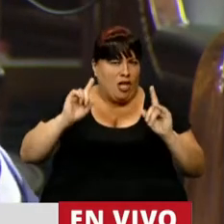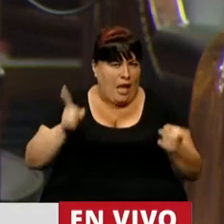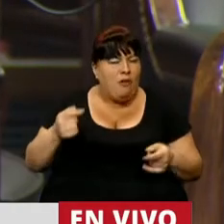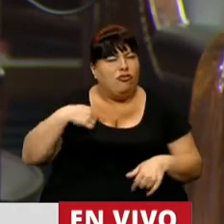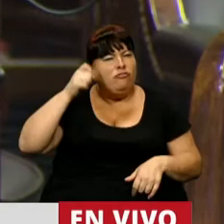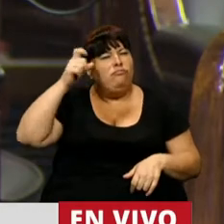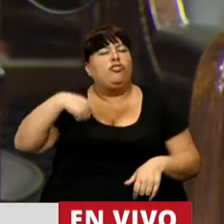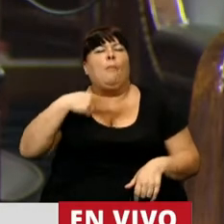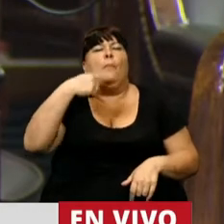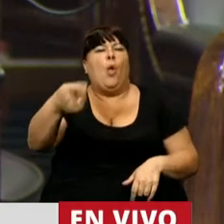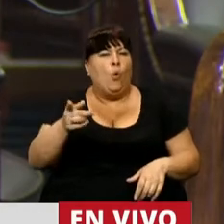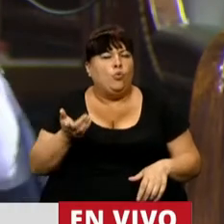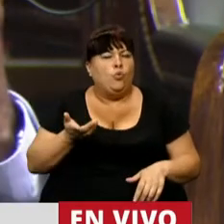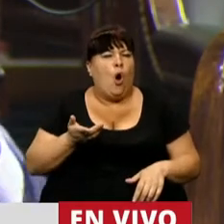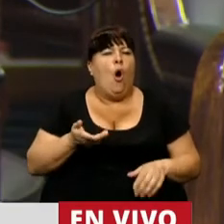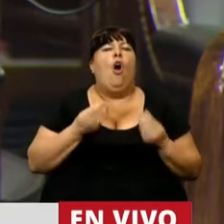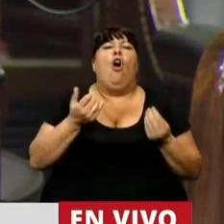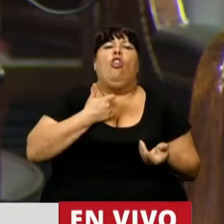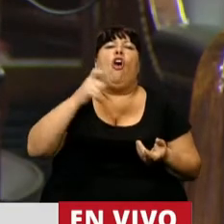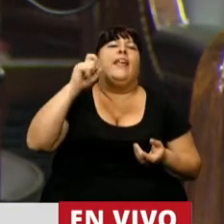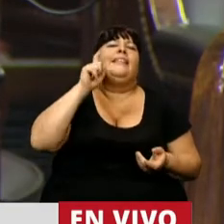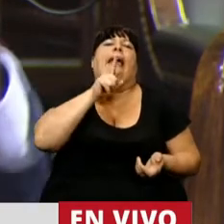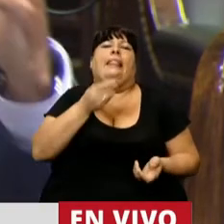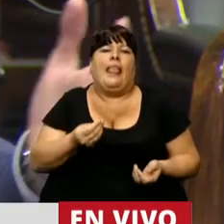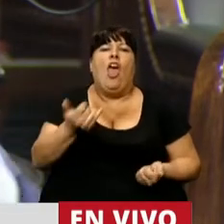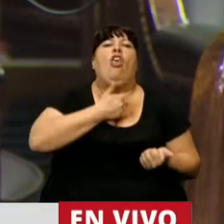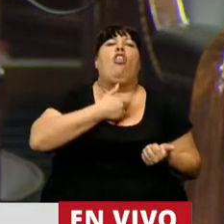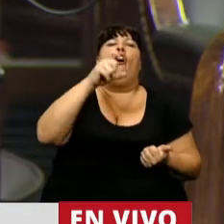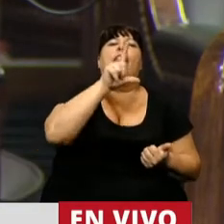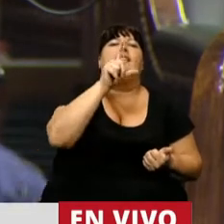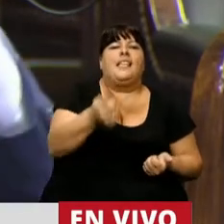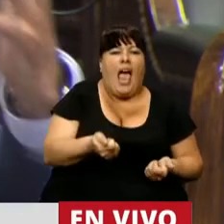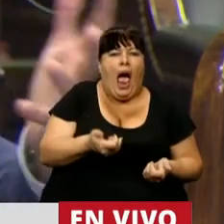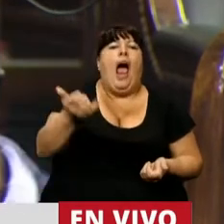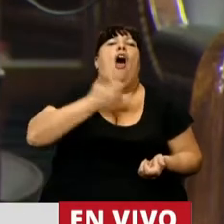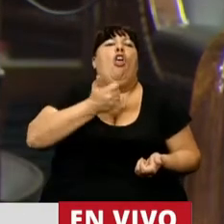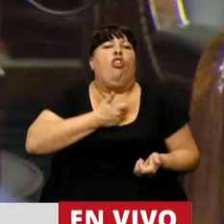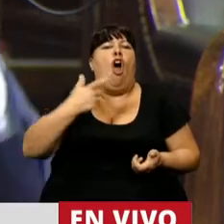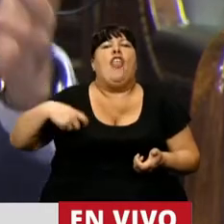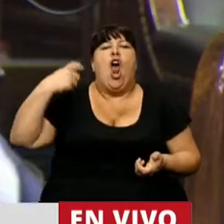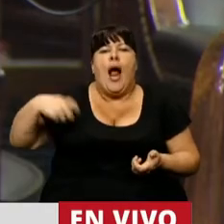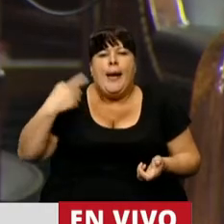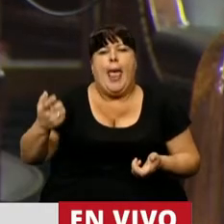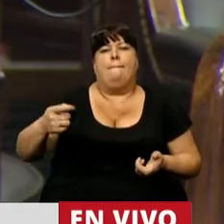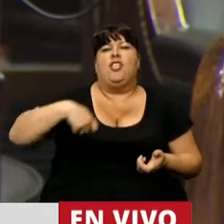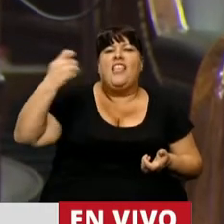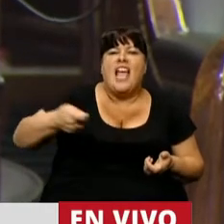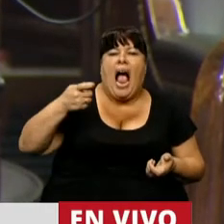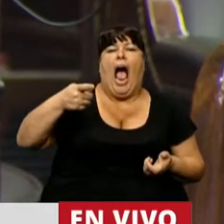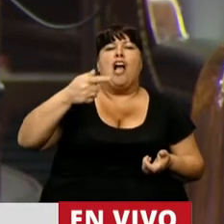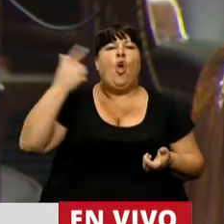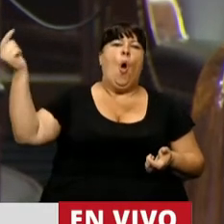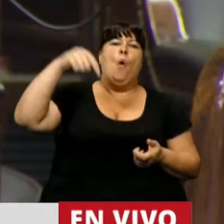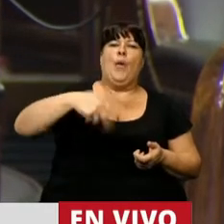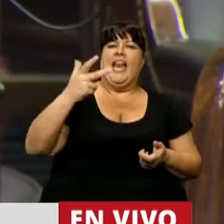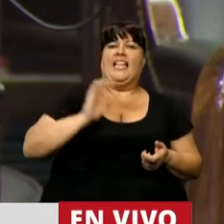yo me pregunto, señor presidente, ¿a dónde está la CGT? ¿A dónde está la CTA? ¿A dónde están los gremialistas y los sindicalistas que cuando vinieron